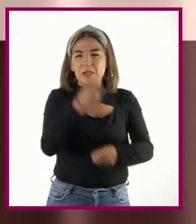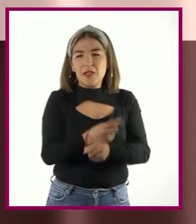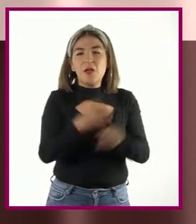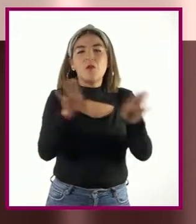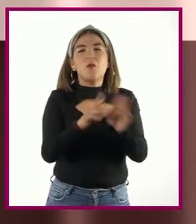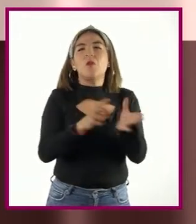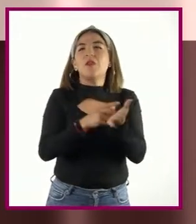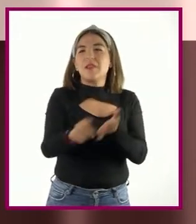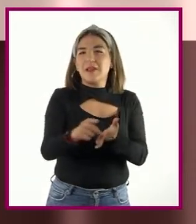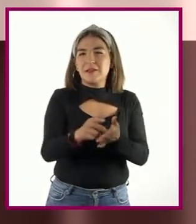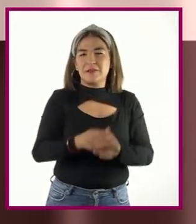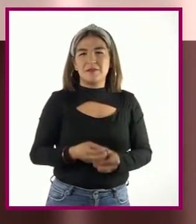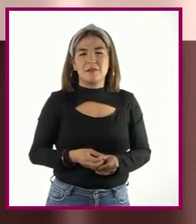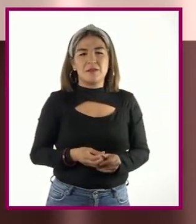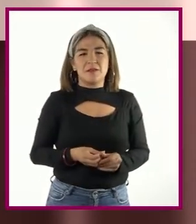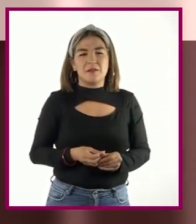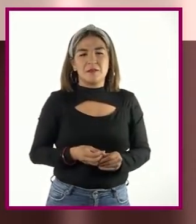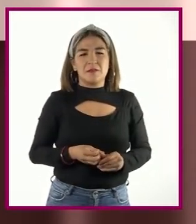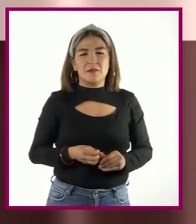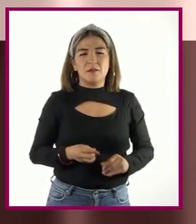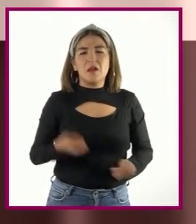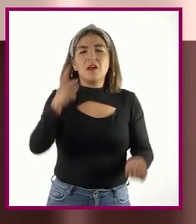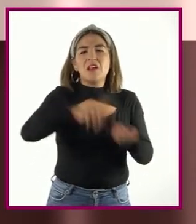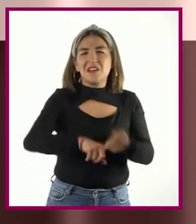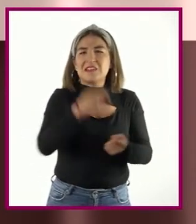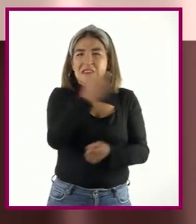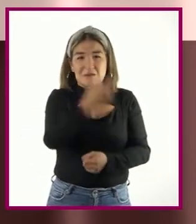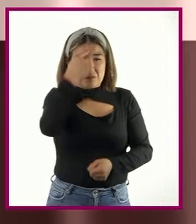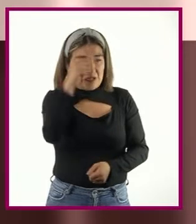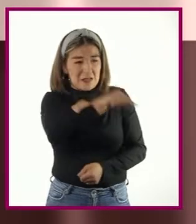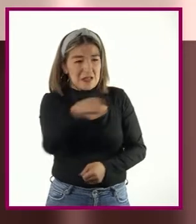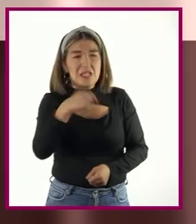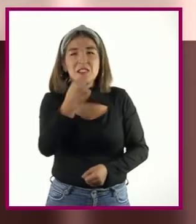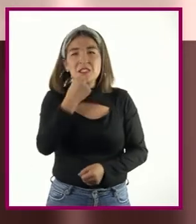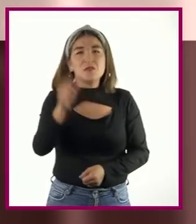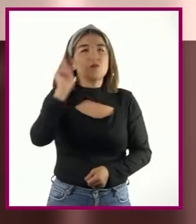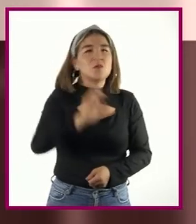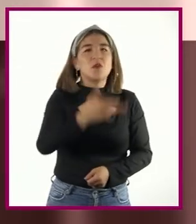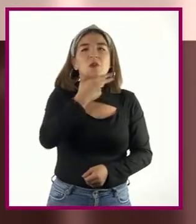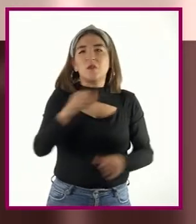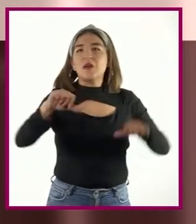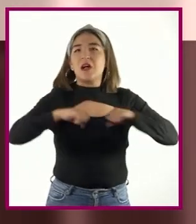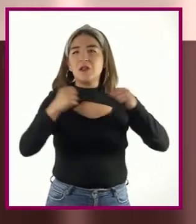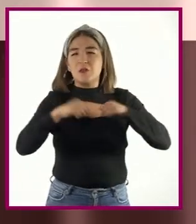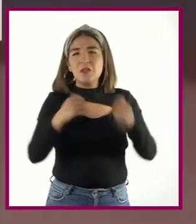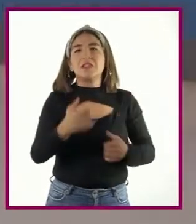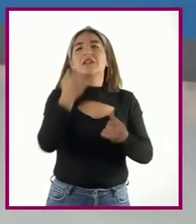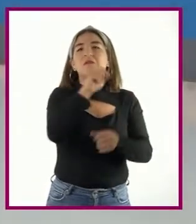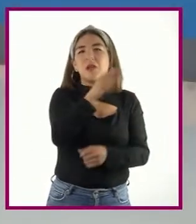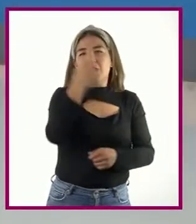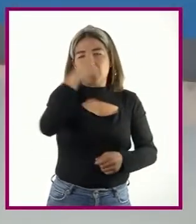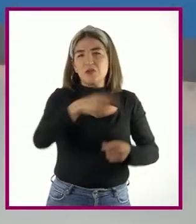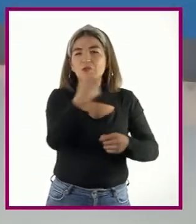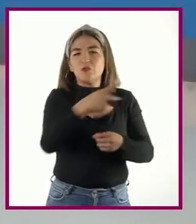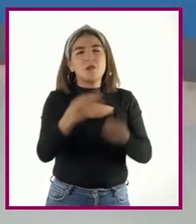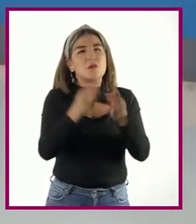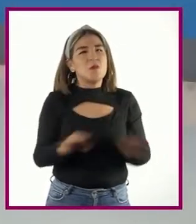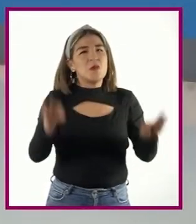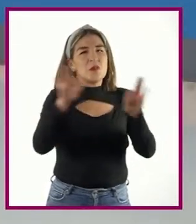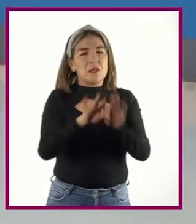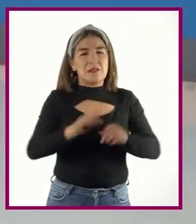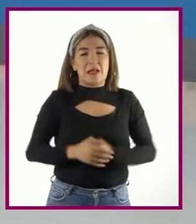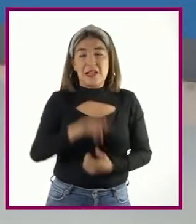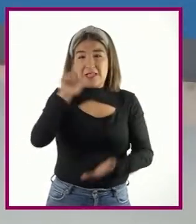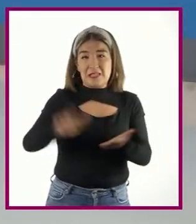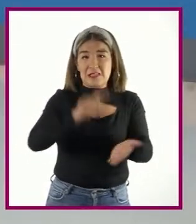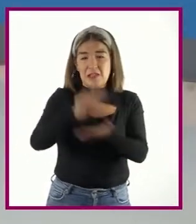como derecho? ¿Por qué cobra particular importancia para las niñas, niños y adolescentes? En las